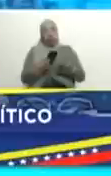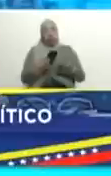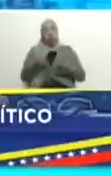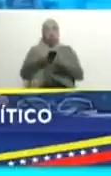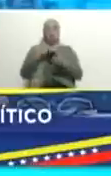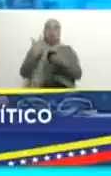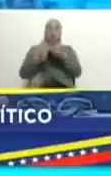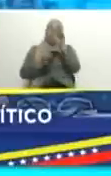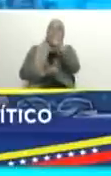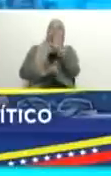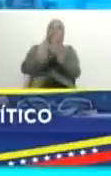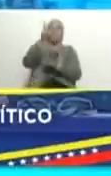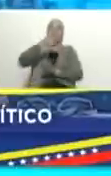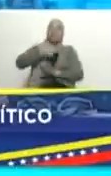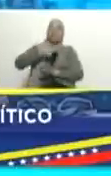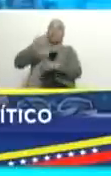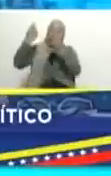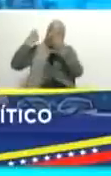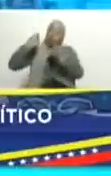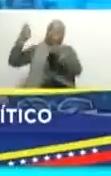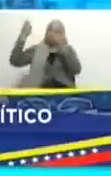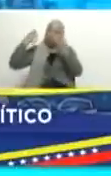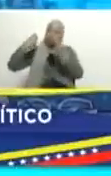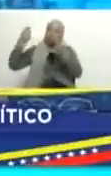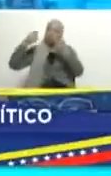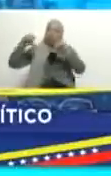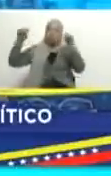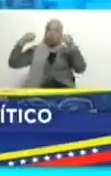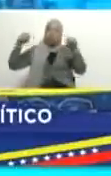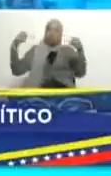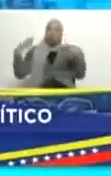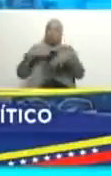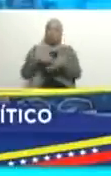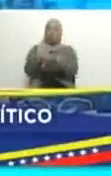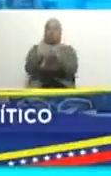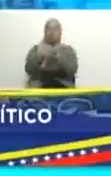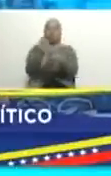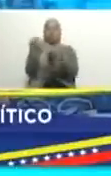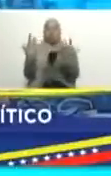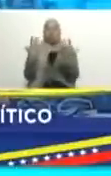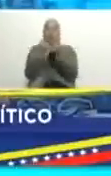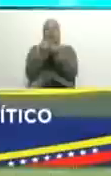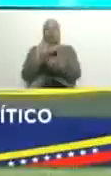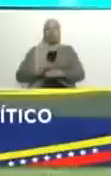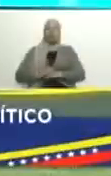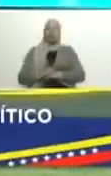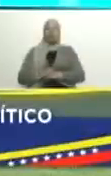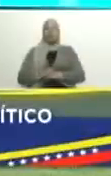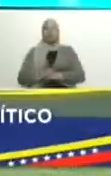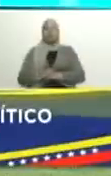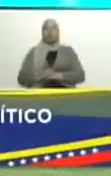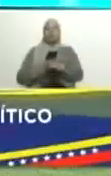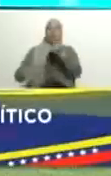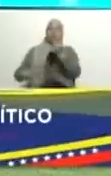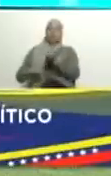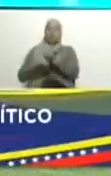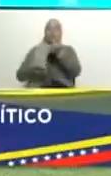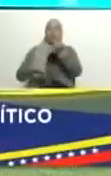Entonces hay que desarrollar. Yo hago un esfuerzo, compañero, colectivo. Mi esfuerzo es colectivo por